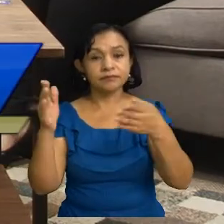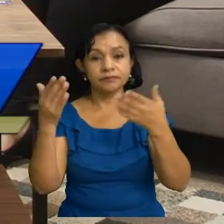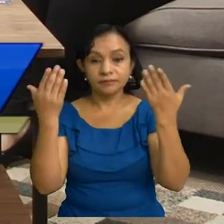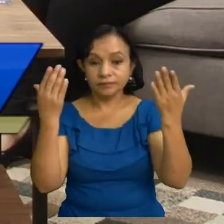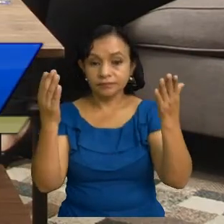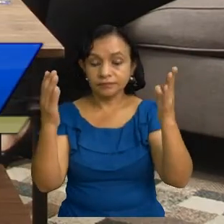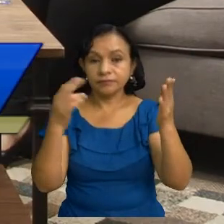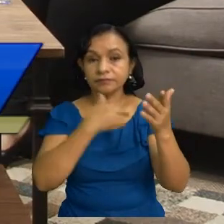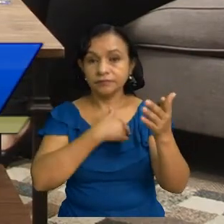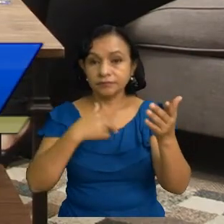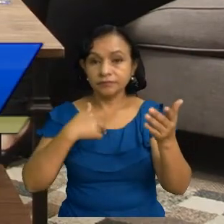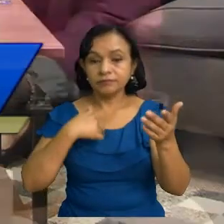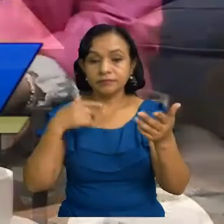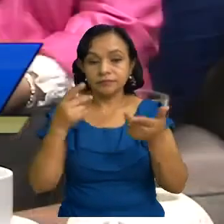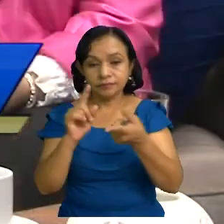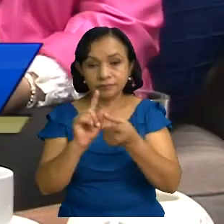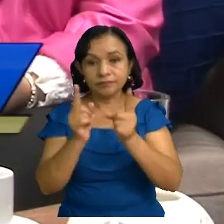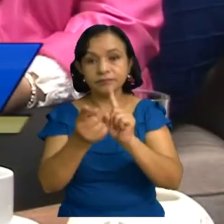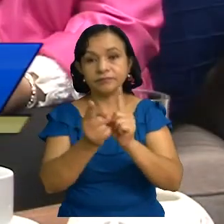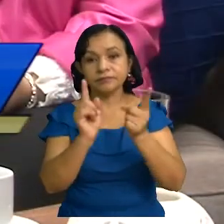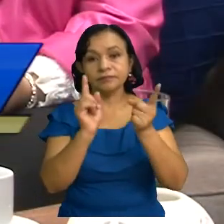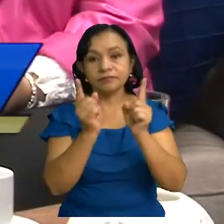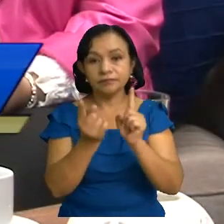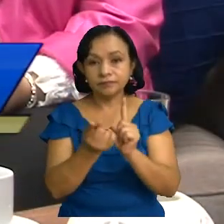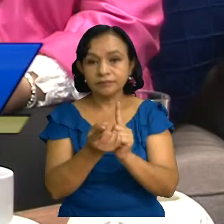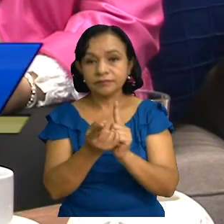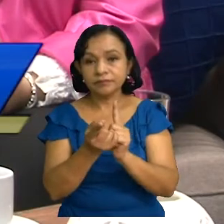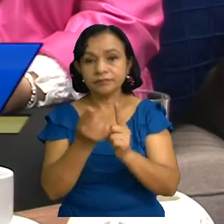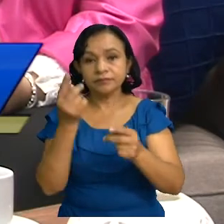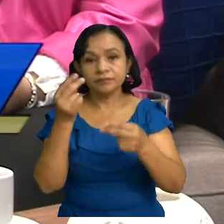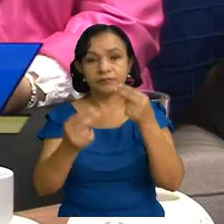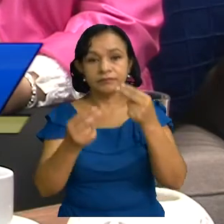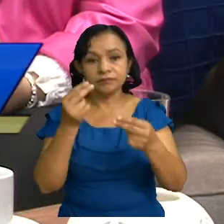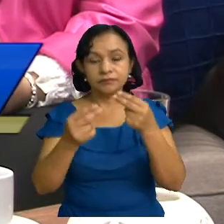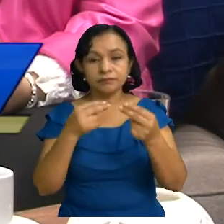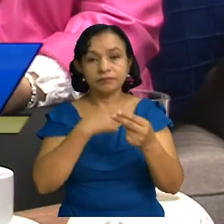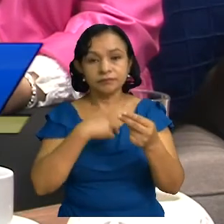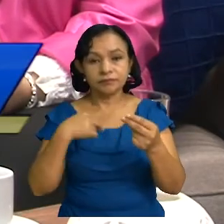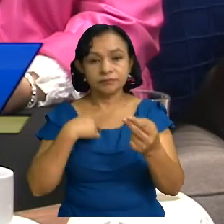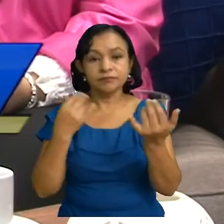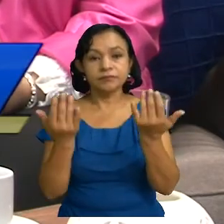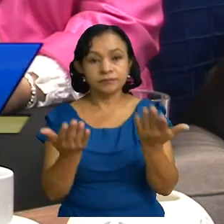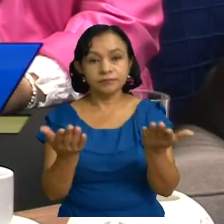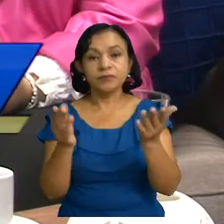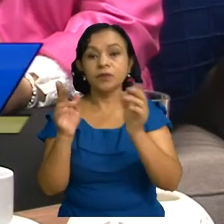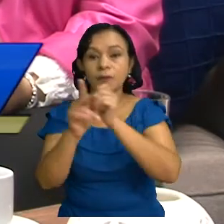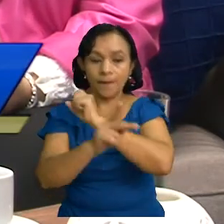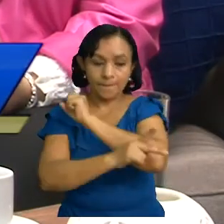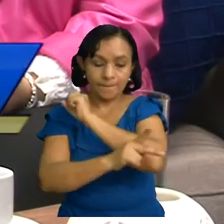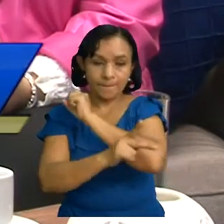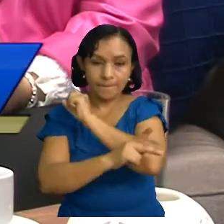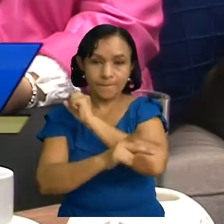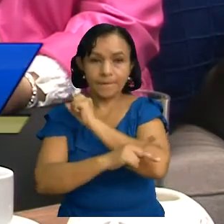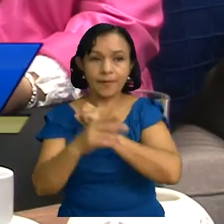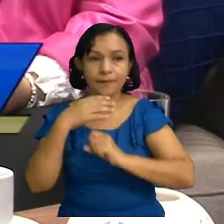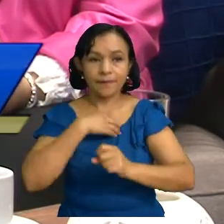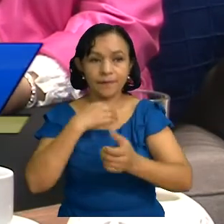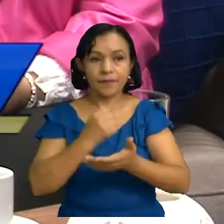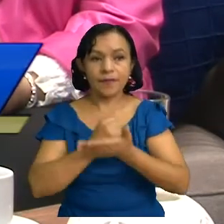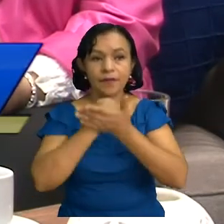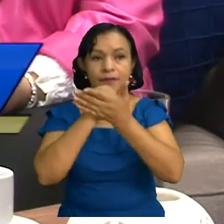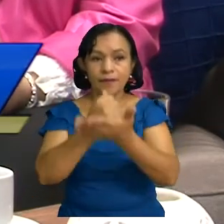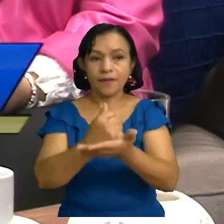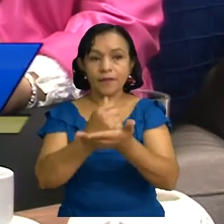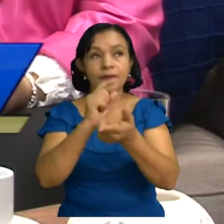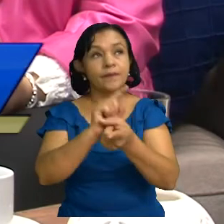estamos actualizando el número que nosotros como país contribuimos al tema del cambio